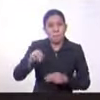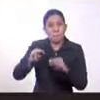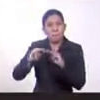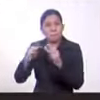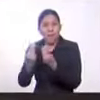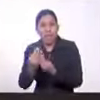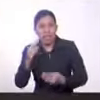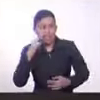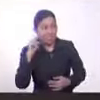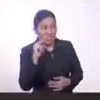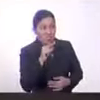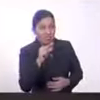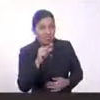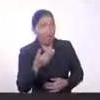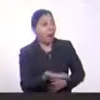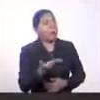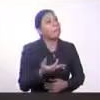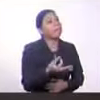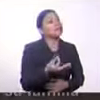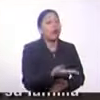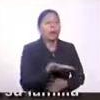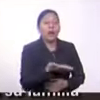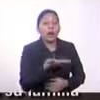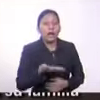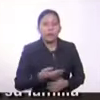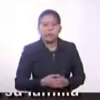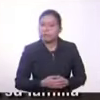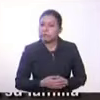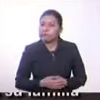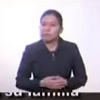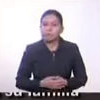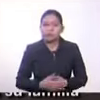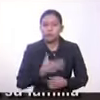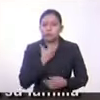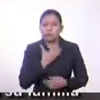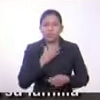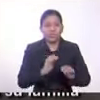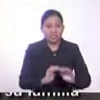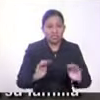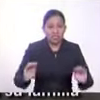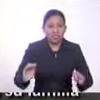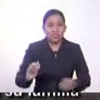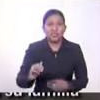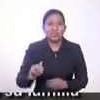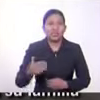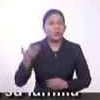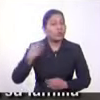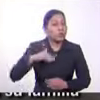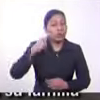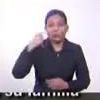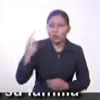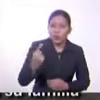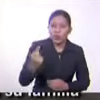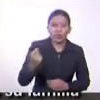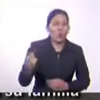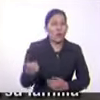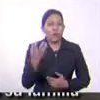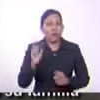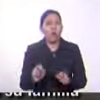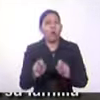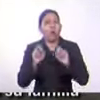ya comenzaron a pedirle su cuota. Generalmente los niños van en búsqueda de mejores oportunidades,